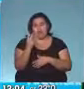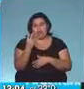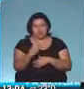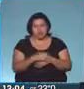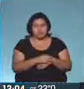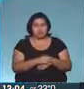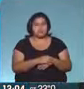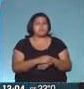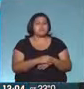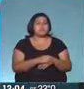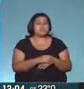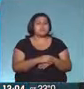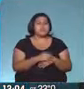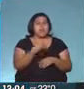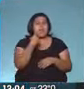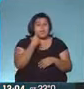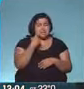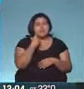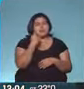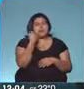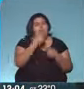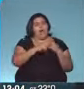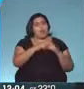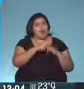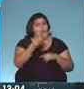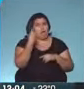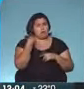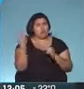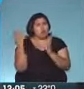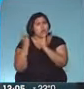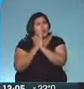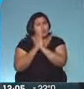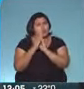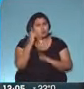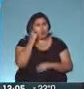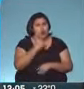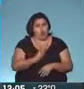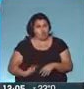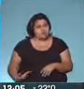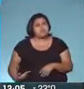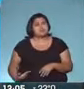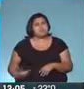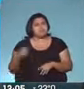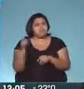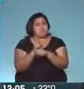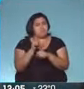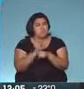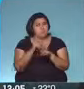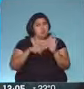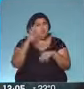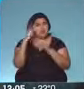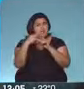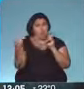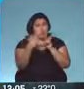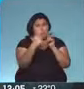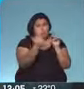los intendentes ya hemos acordado ayer junto con Axel que ellos van a custodiar la subida a todas las